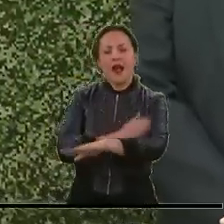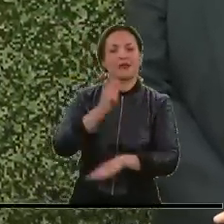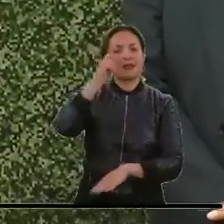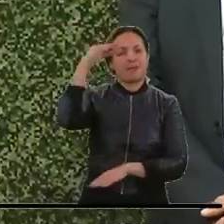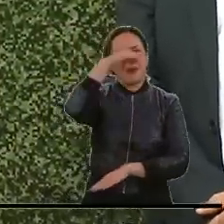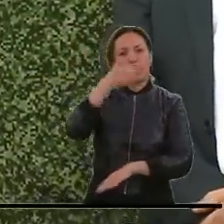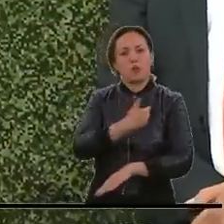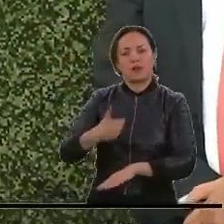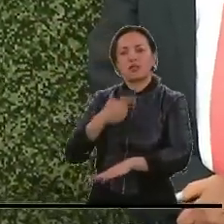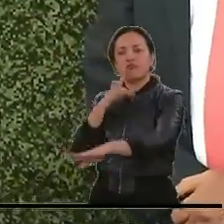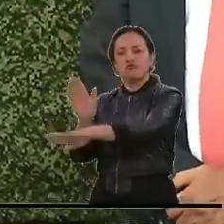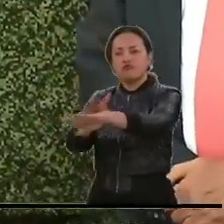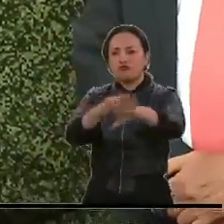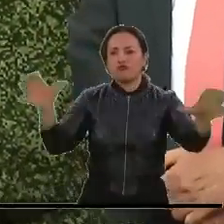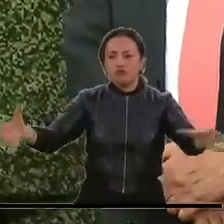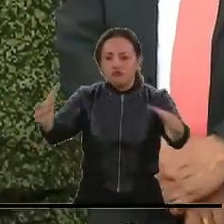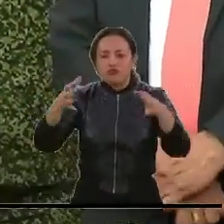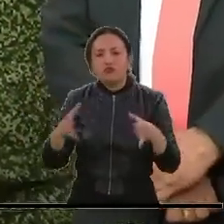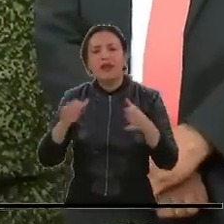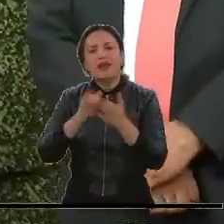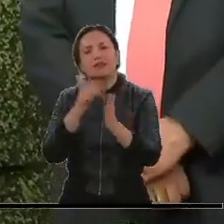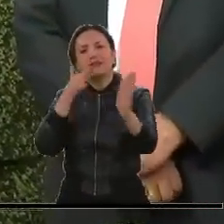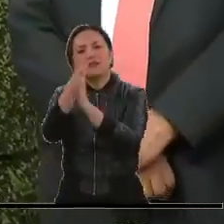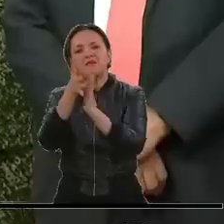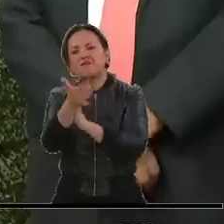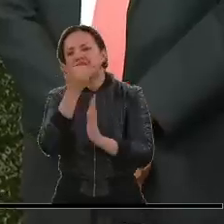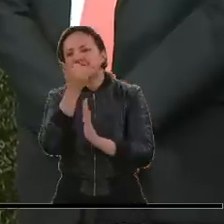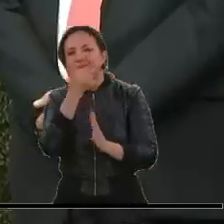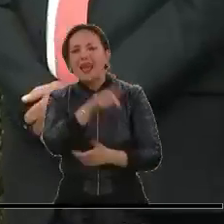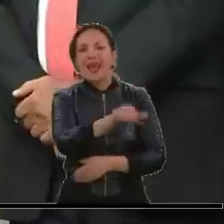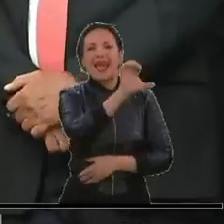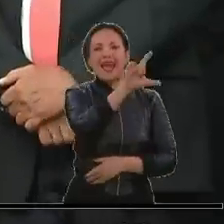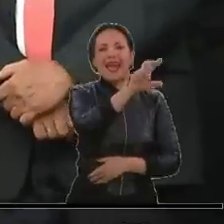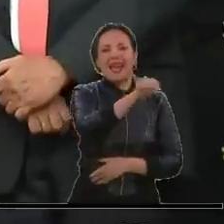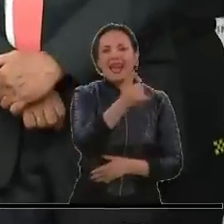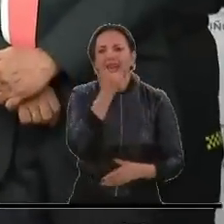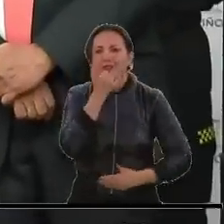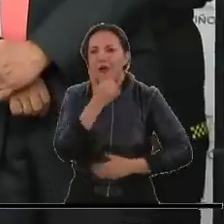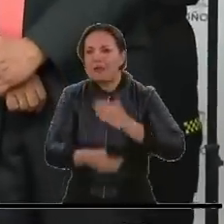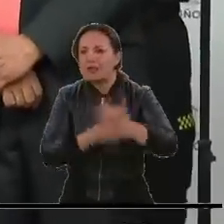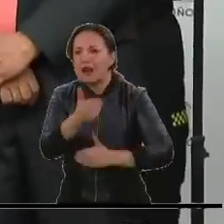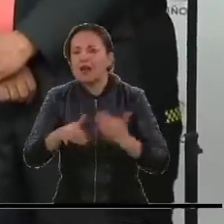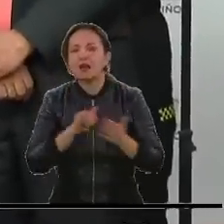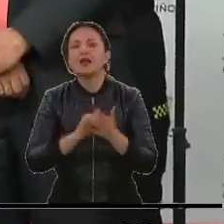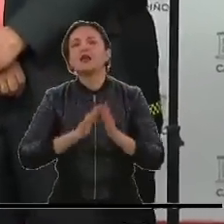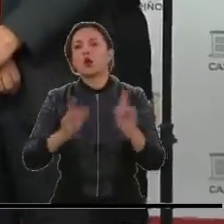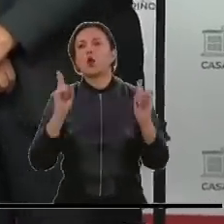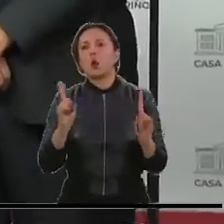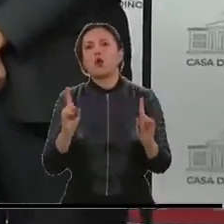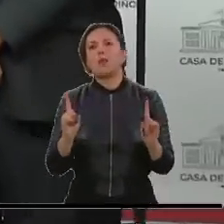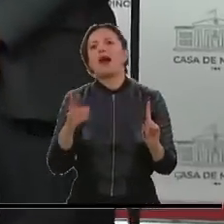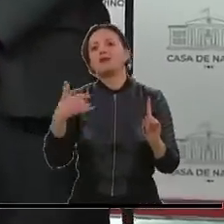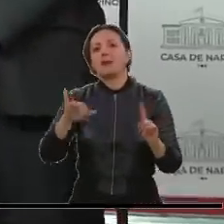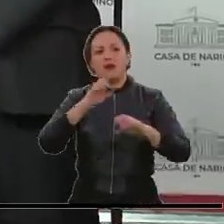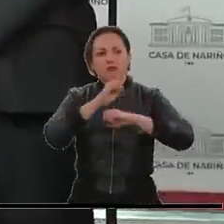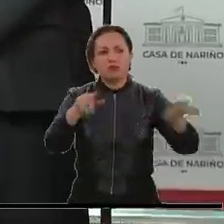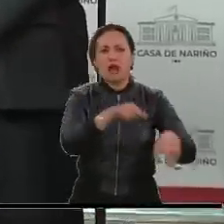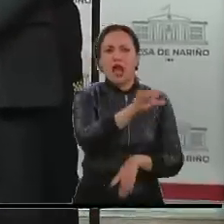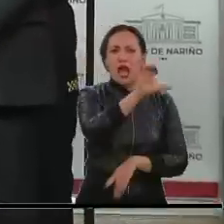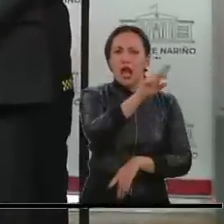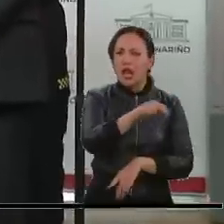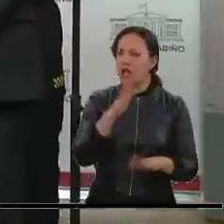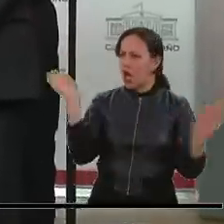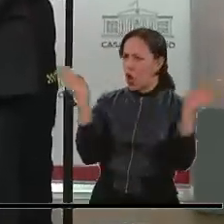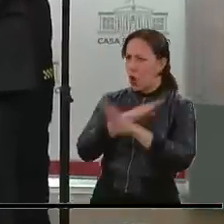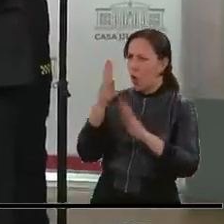para hacer pronunciamiento frente a lo que va a pasar con el Ejército de Liberación Nacional, con el ELN, luego de que anunciara que no había